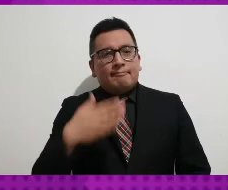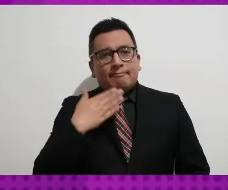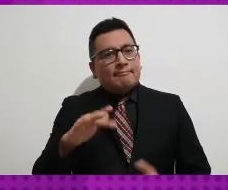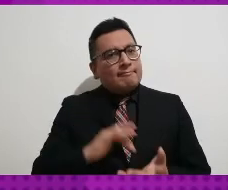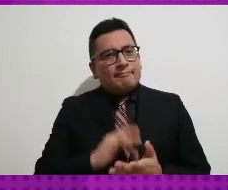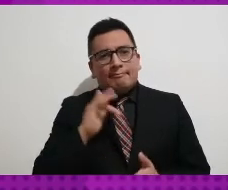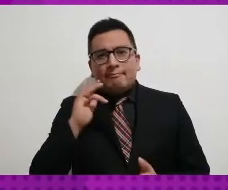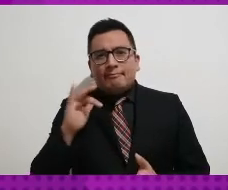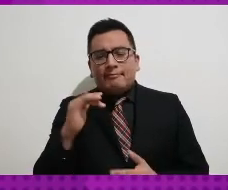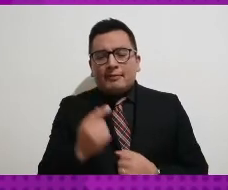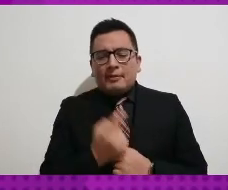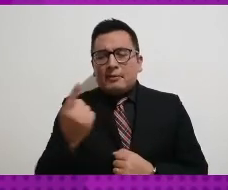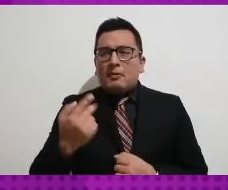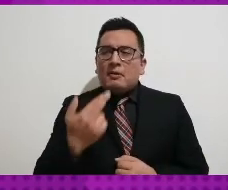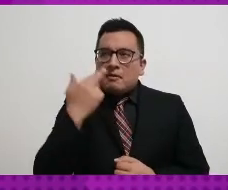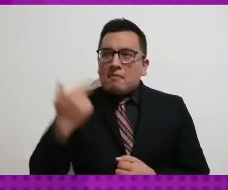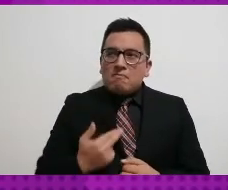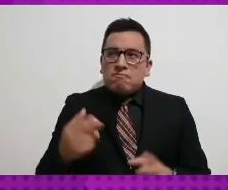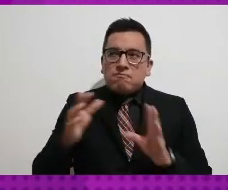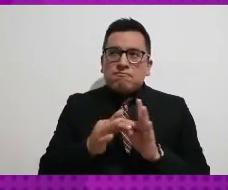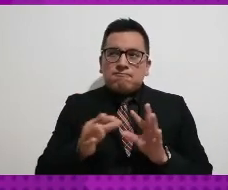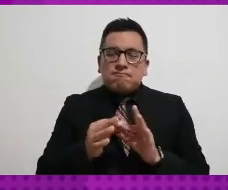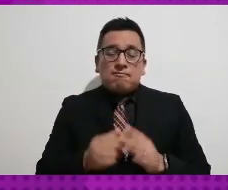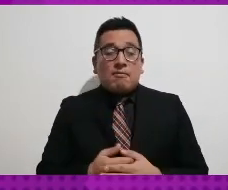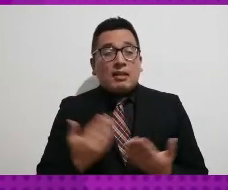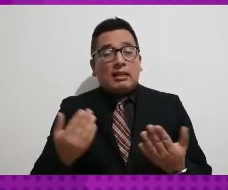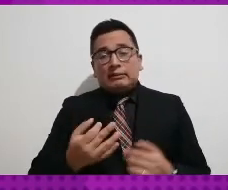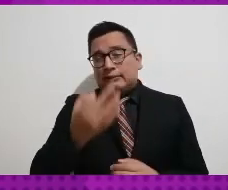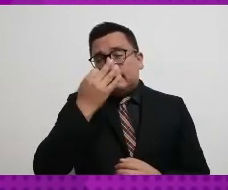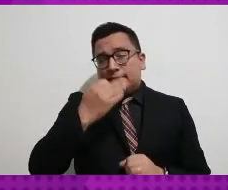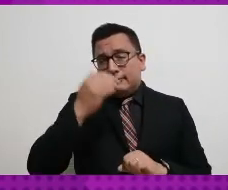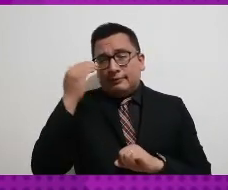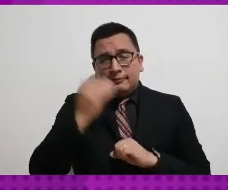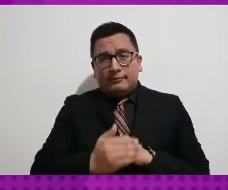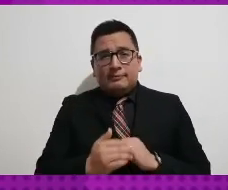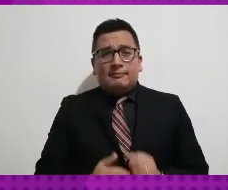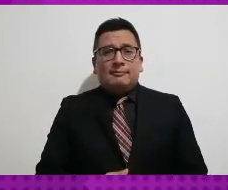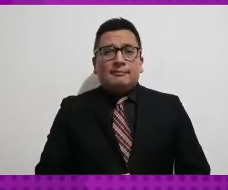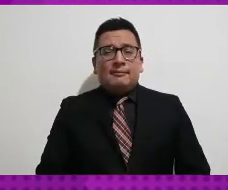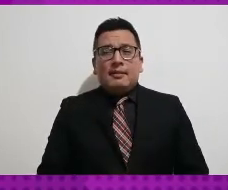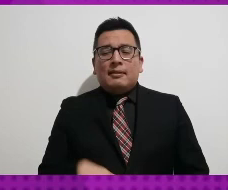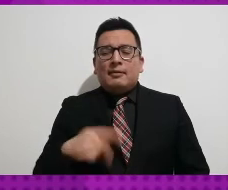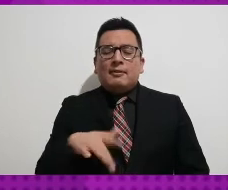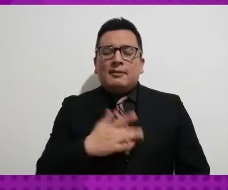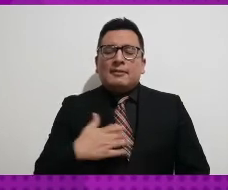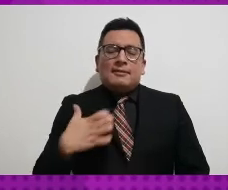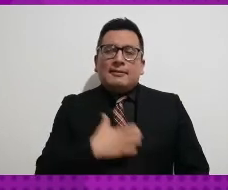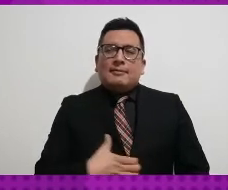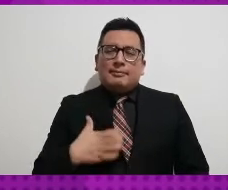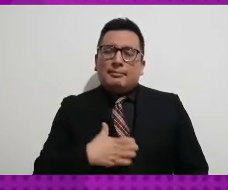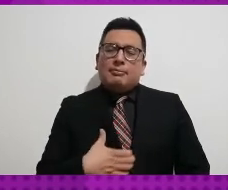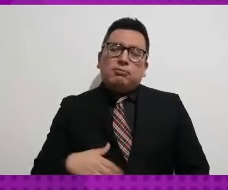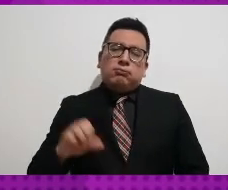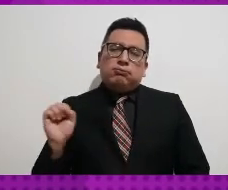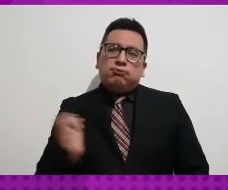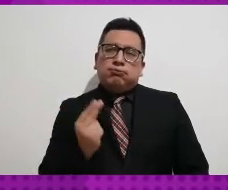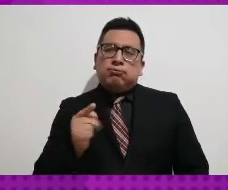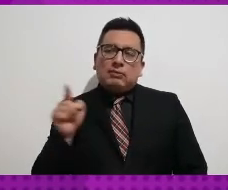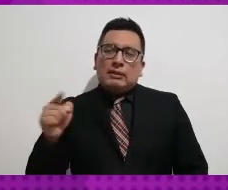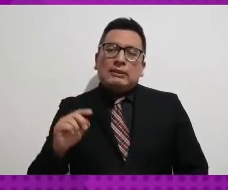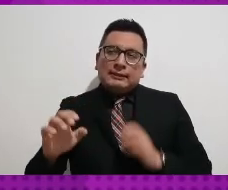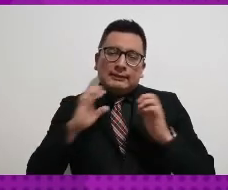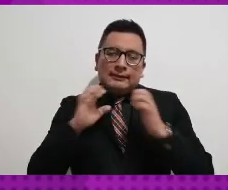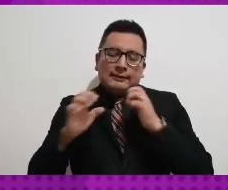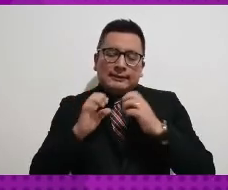Te agradezco muchísimo por la respuesta, y bueno, estamos ya a punto de concluir el programa. La verdad fue un privilegio tenerte en